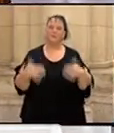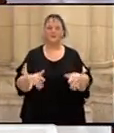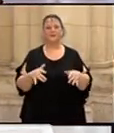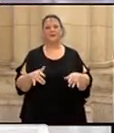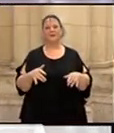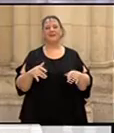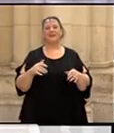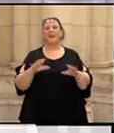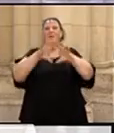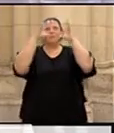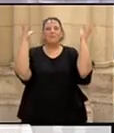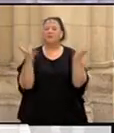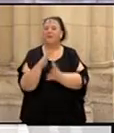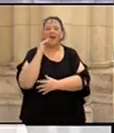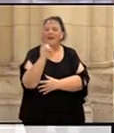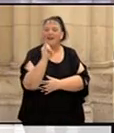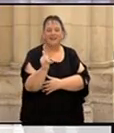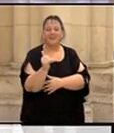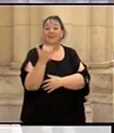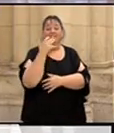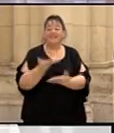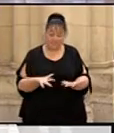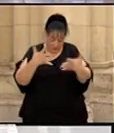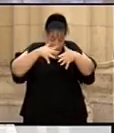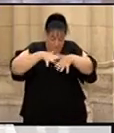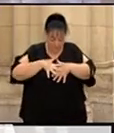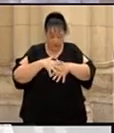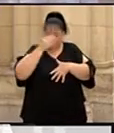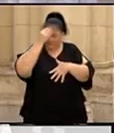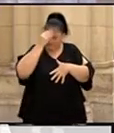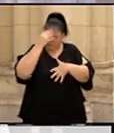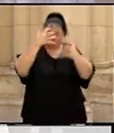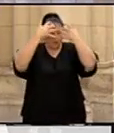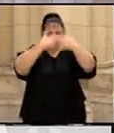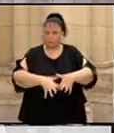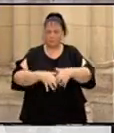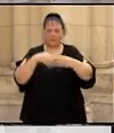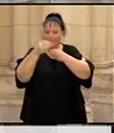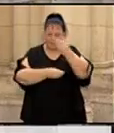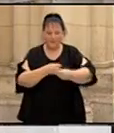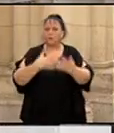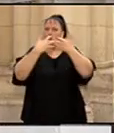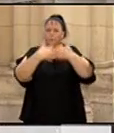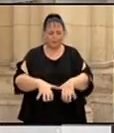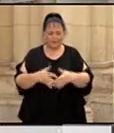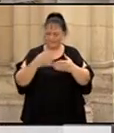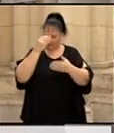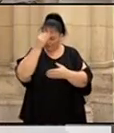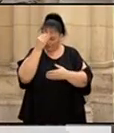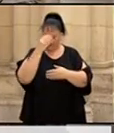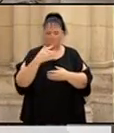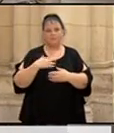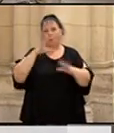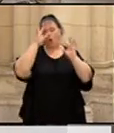habría en este mundo si asumiéramos en nuestro pensar, en nuestro actuar, esta